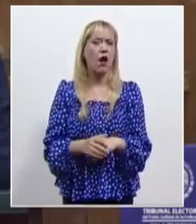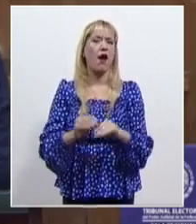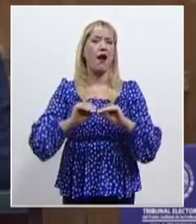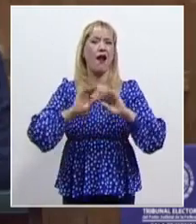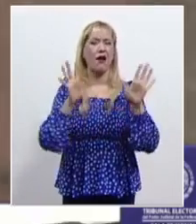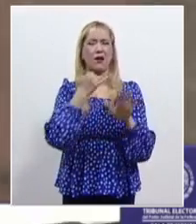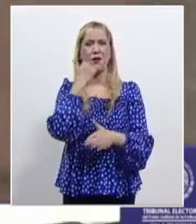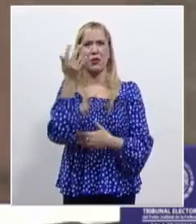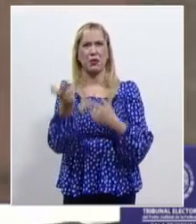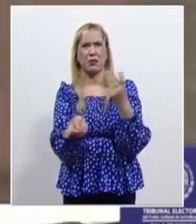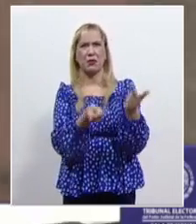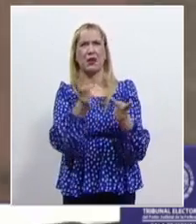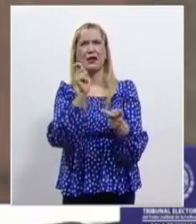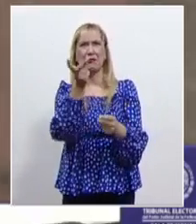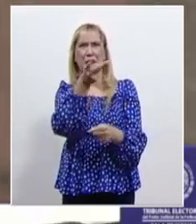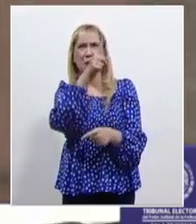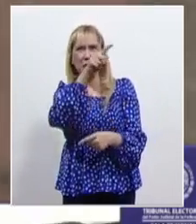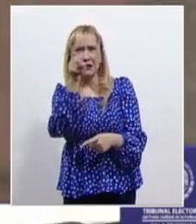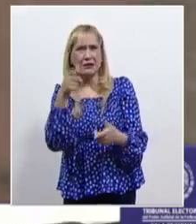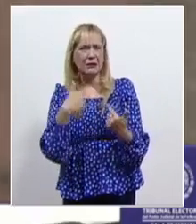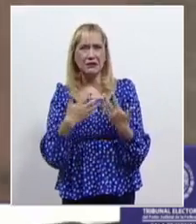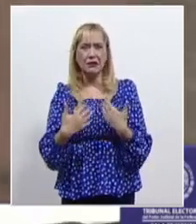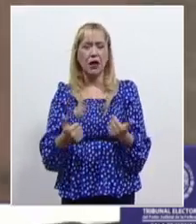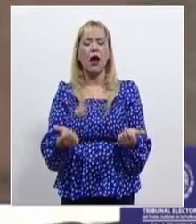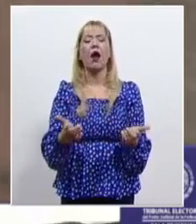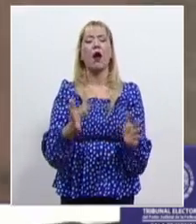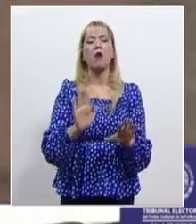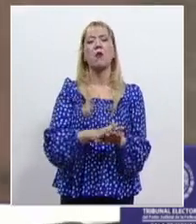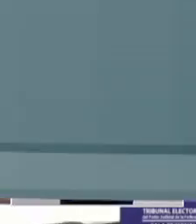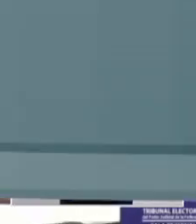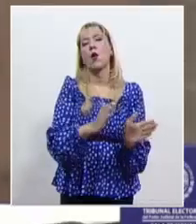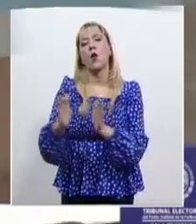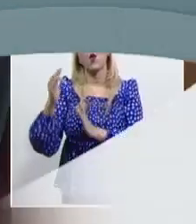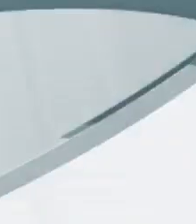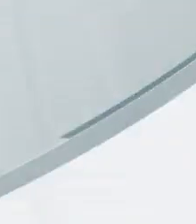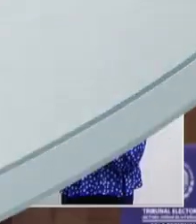de que se presentó la impugnación de manera extemporánea.